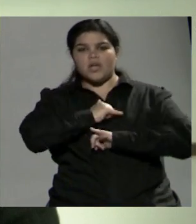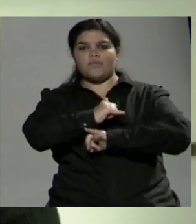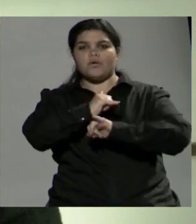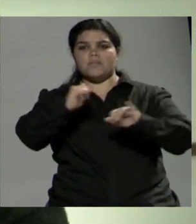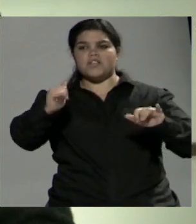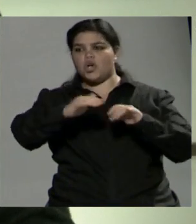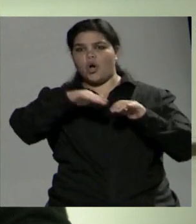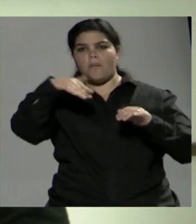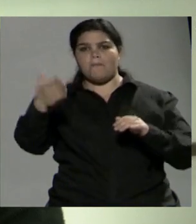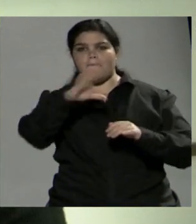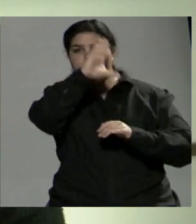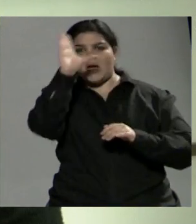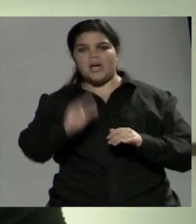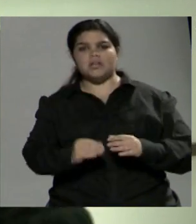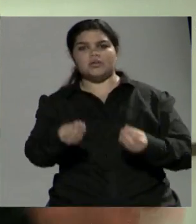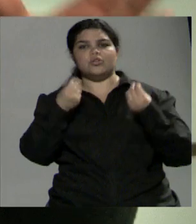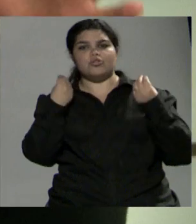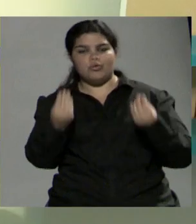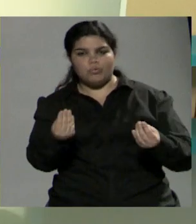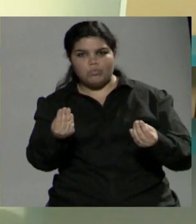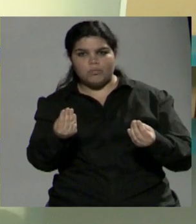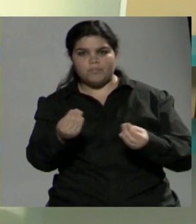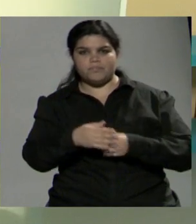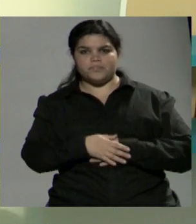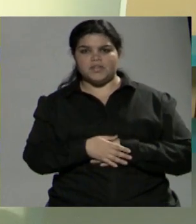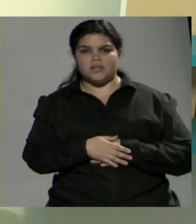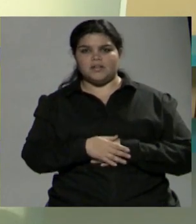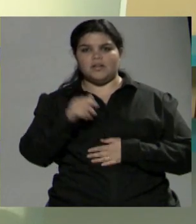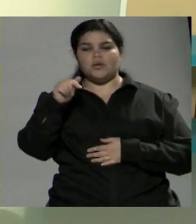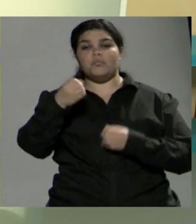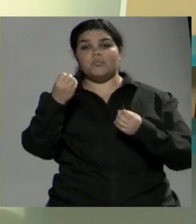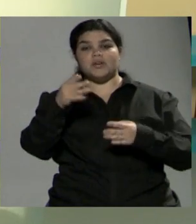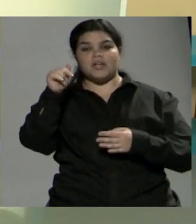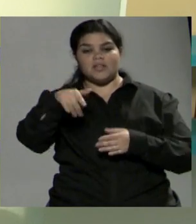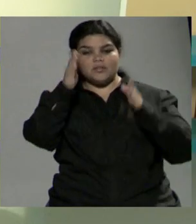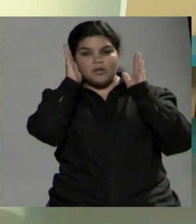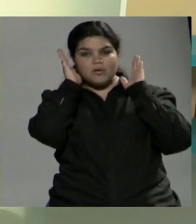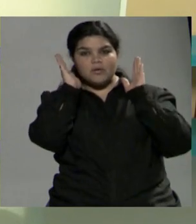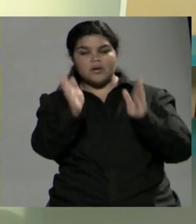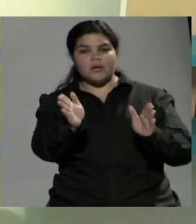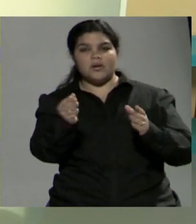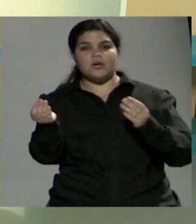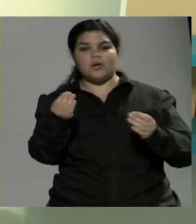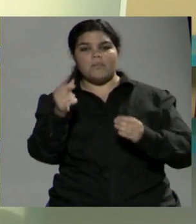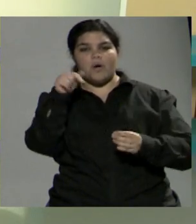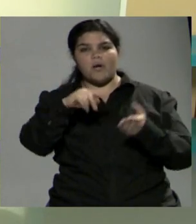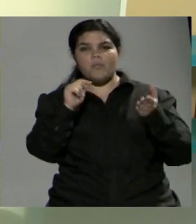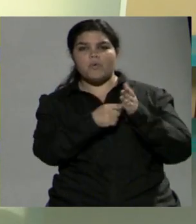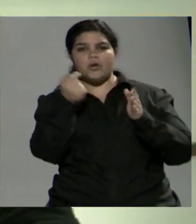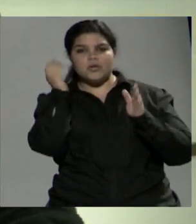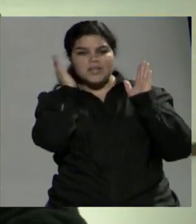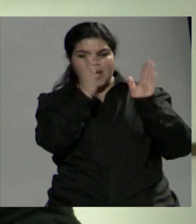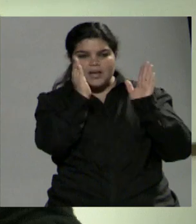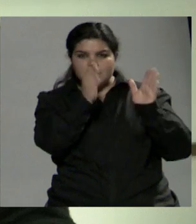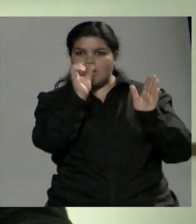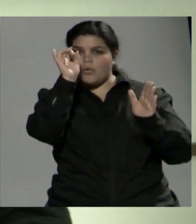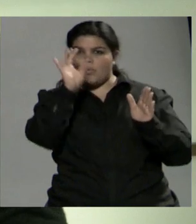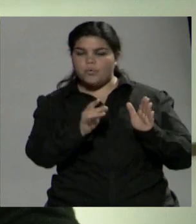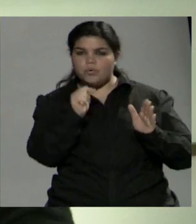ha organizado la campaña y la manera en que los medios han